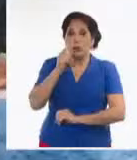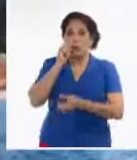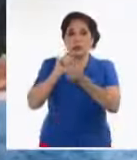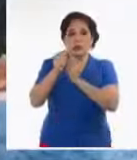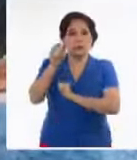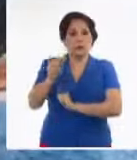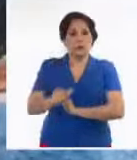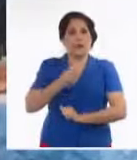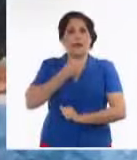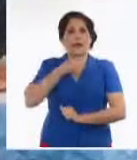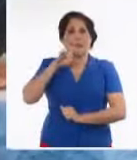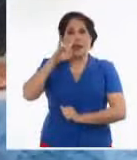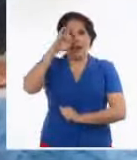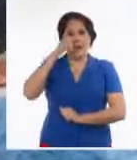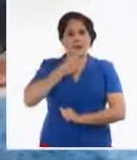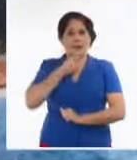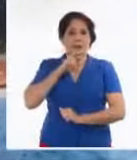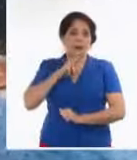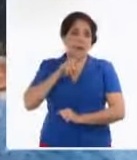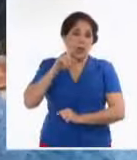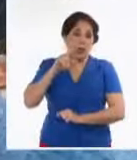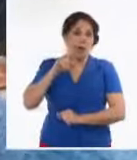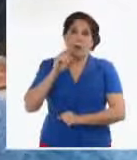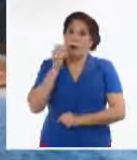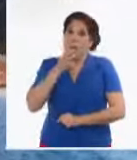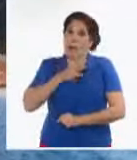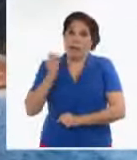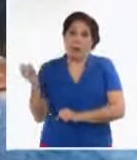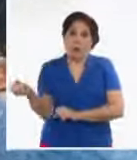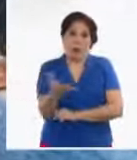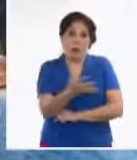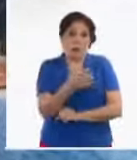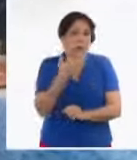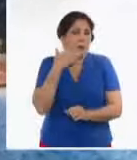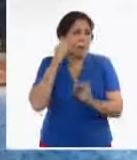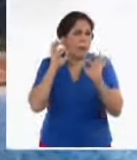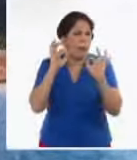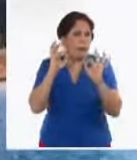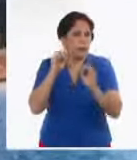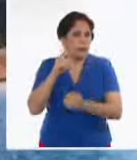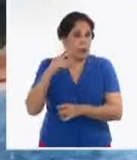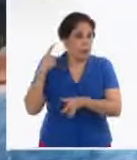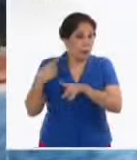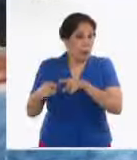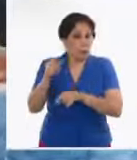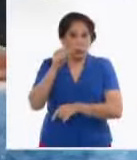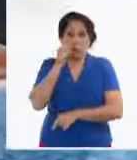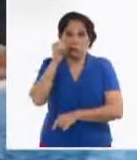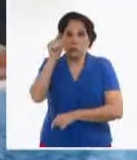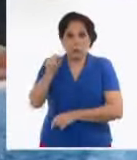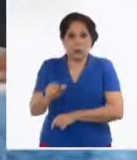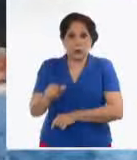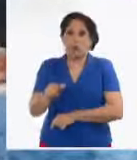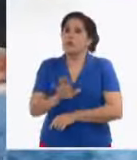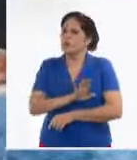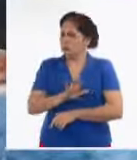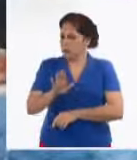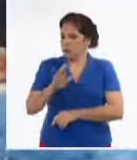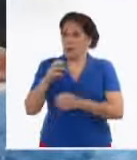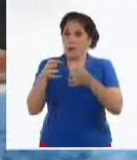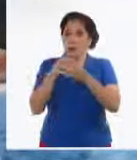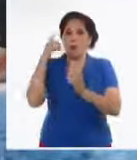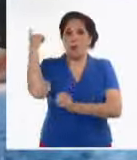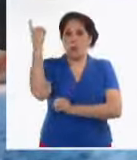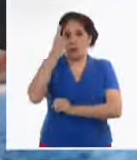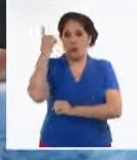el mejor jugador de su juego que en este momento que tiene Cuba. El caso de Domínguez, una figura, ya usted lo conoce, un short establecido ya en el equipo nacional. Y en el